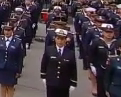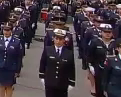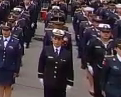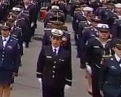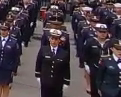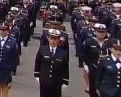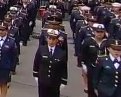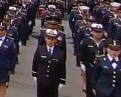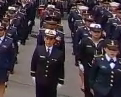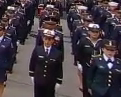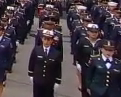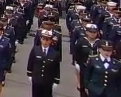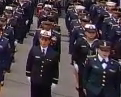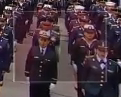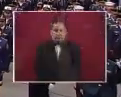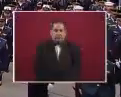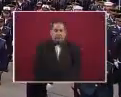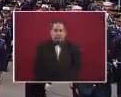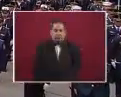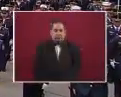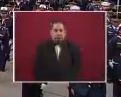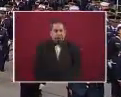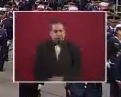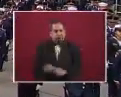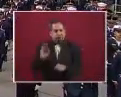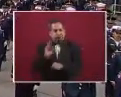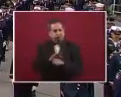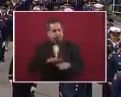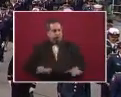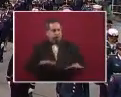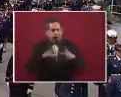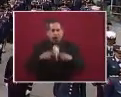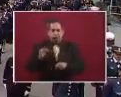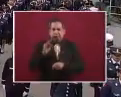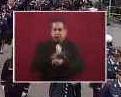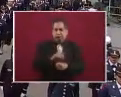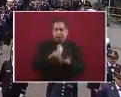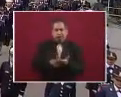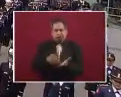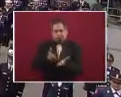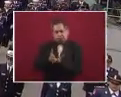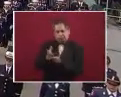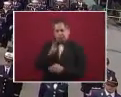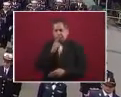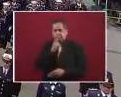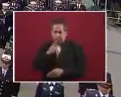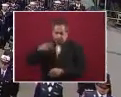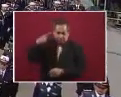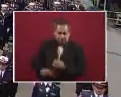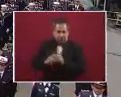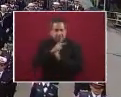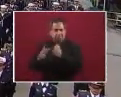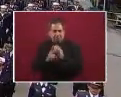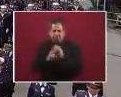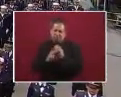valor, lealtad y patriotismo a favor de la sociedad. Nuestra lealtad a la nación no ha